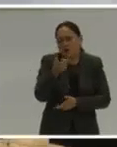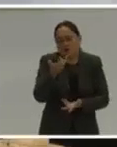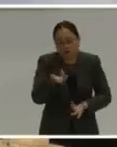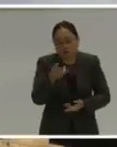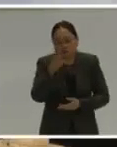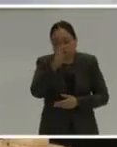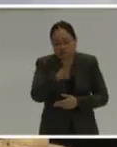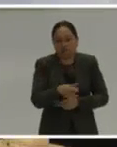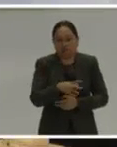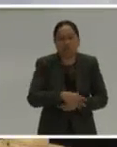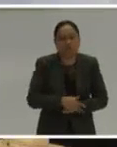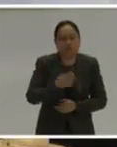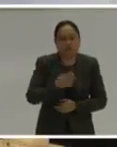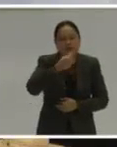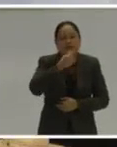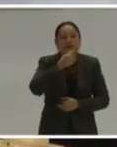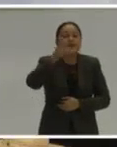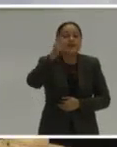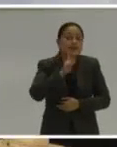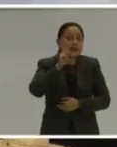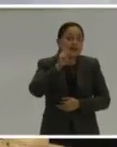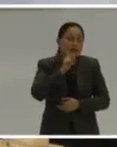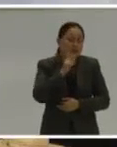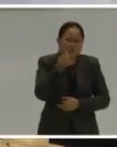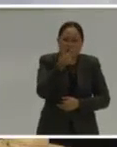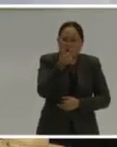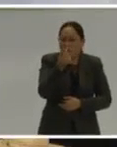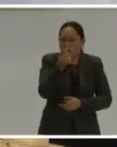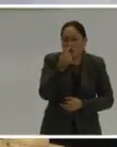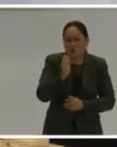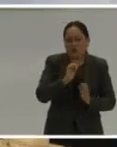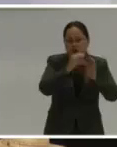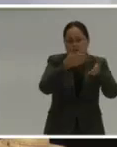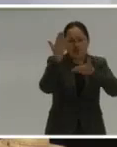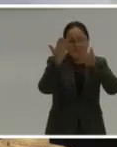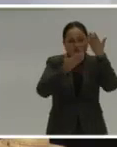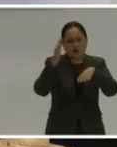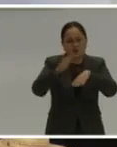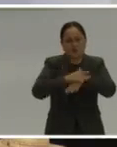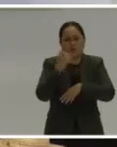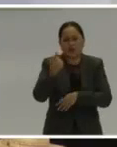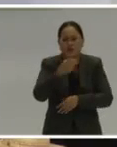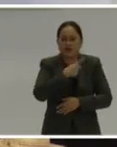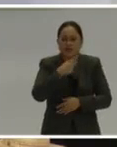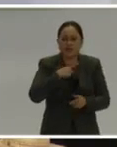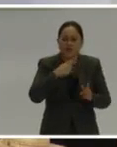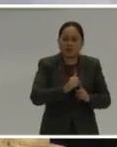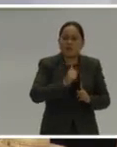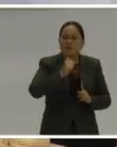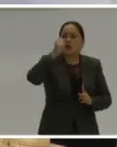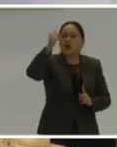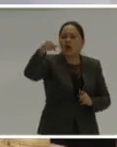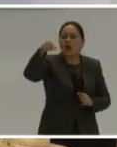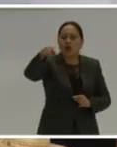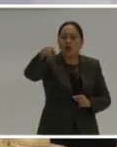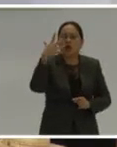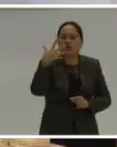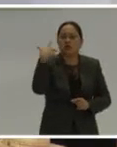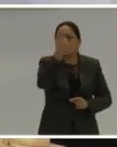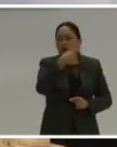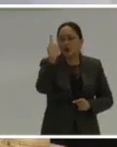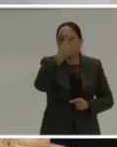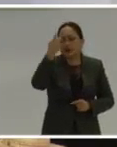universitaria, en las niñas son muy, muy pocos porque tienen que hacer el recorrido de 5 horas